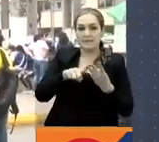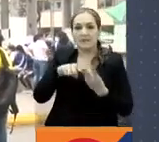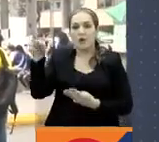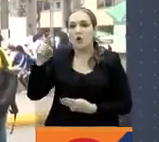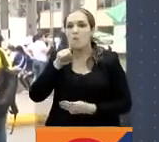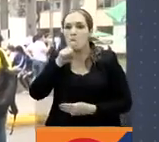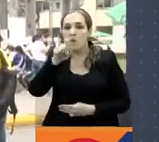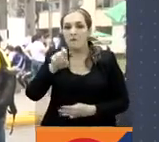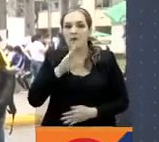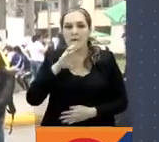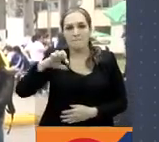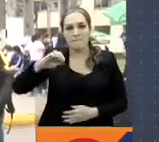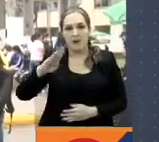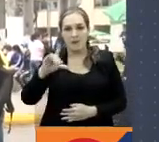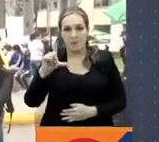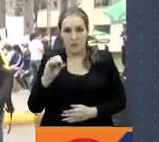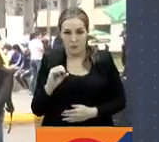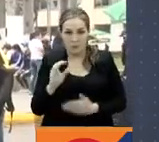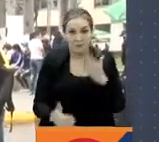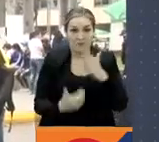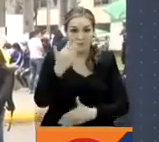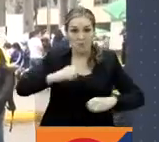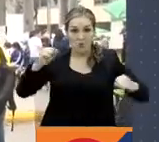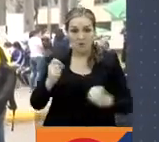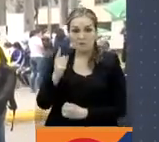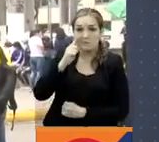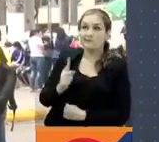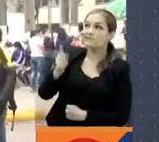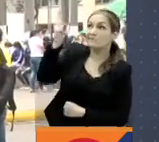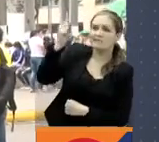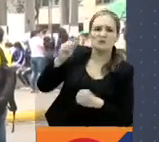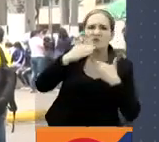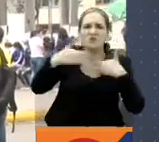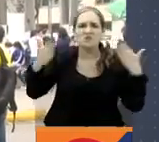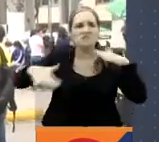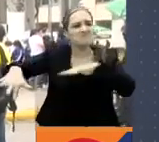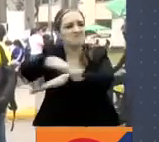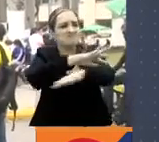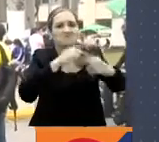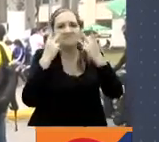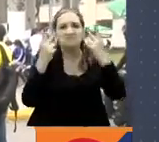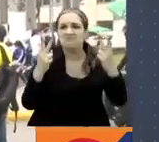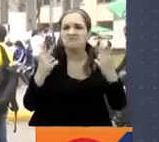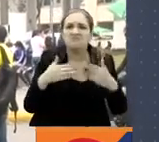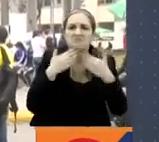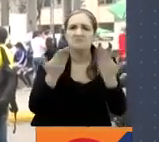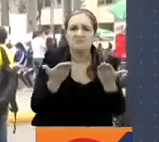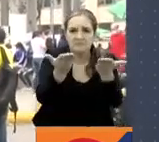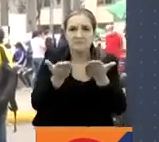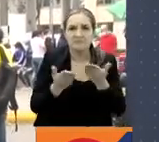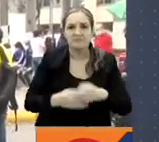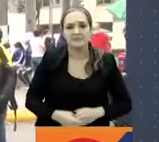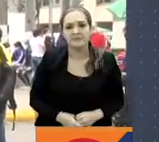Pablo Fuerman. Iniciamos en Bogotá, Juan Sebastián. ¿Cuál es el panorama a esta hora? Adelante.